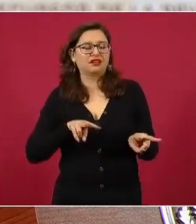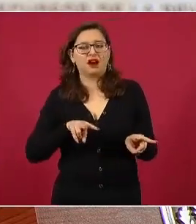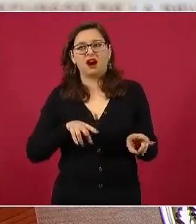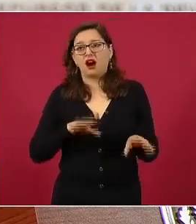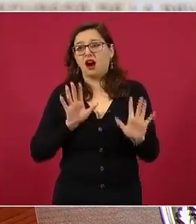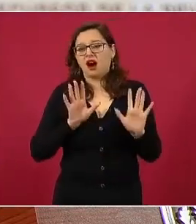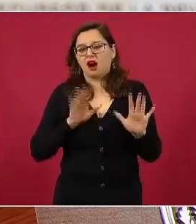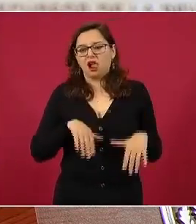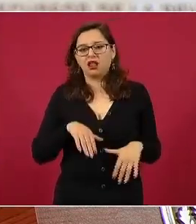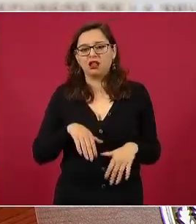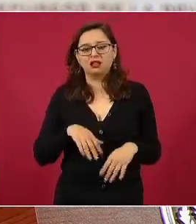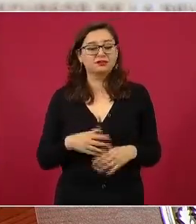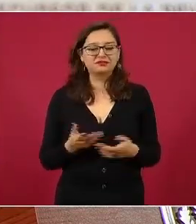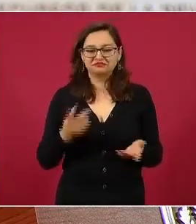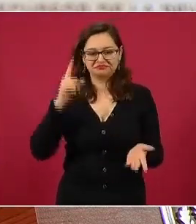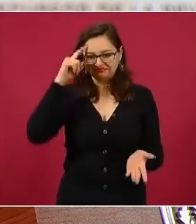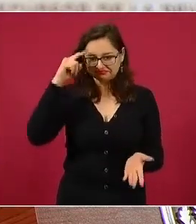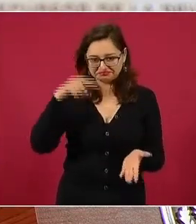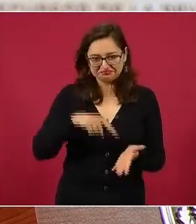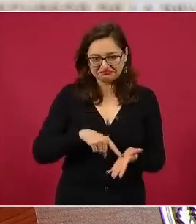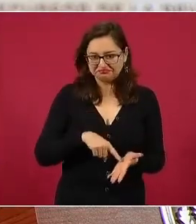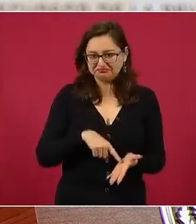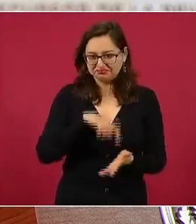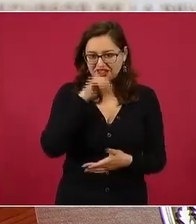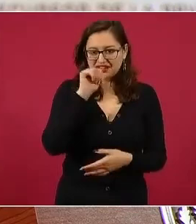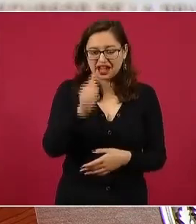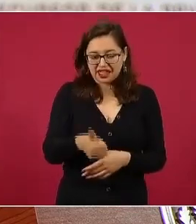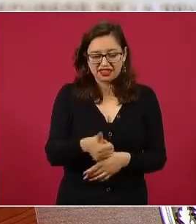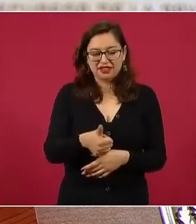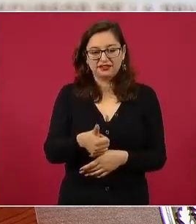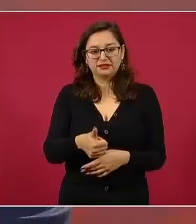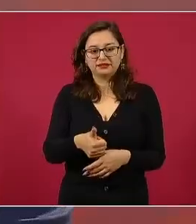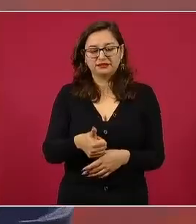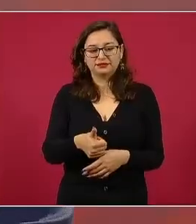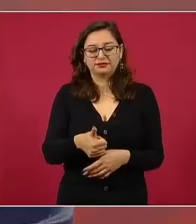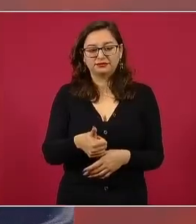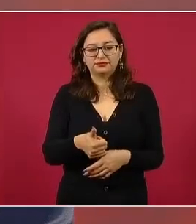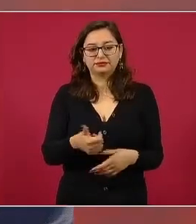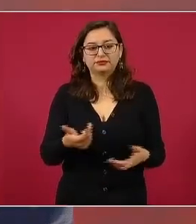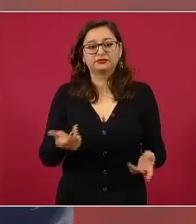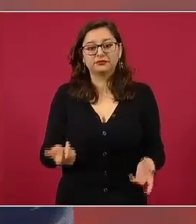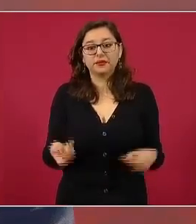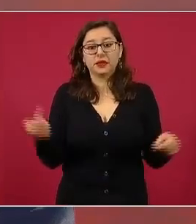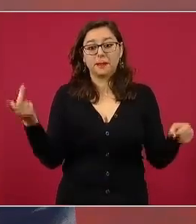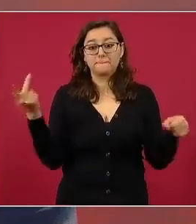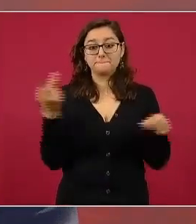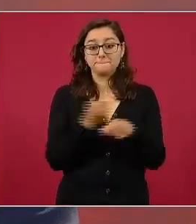Entonces ya incluso a los que están detrás, a los que